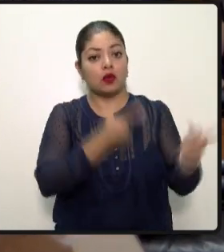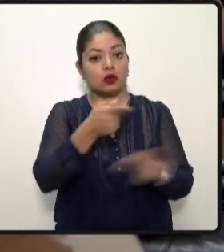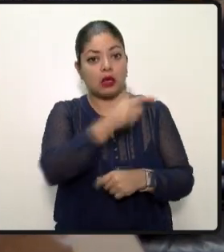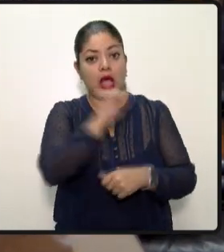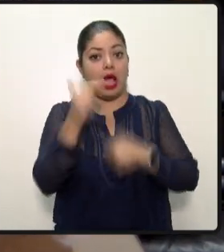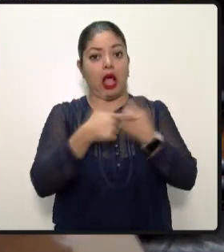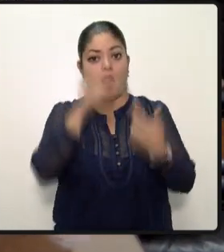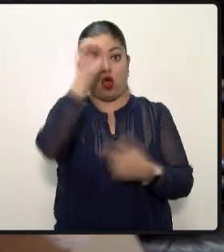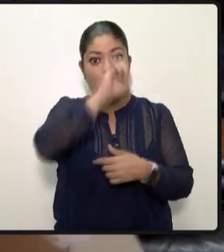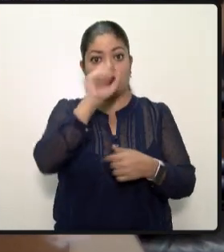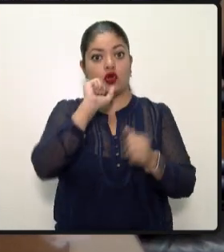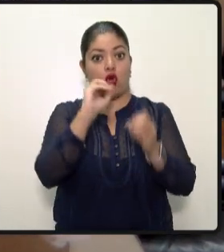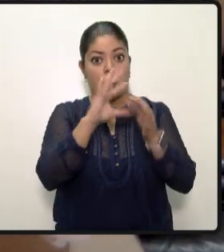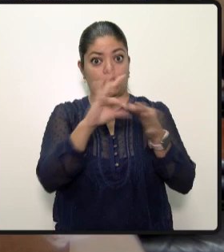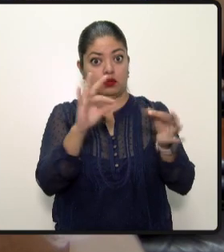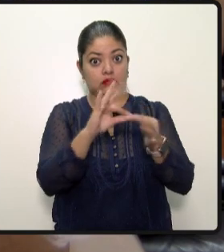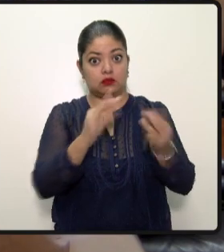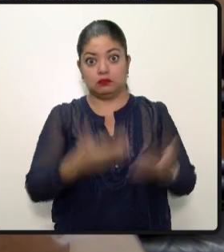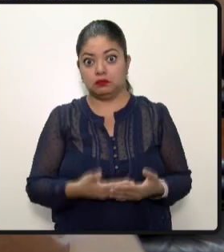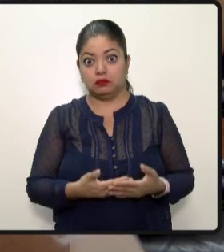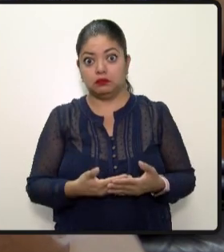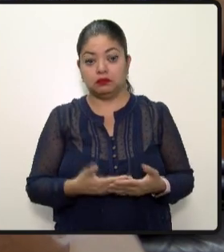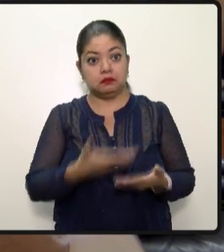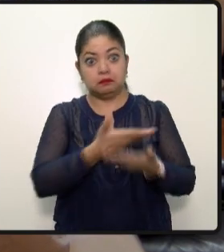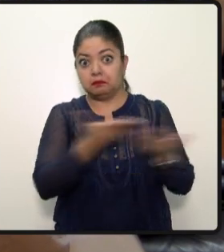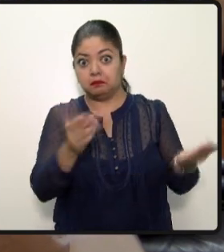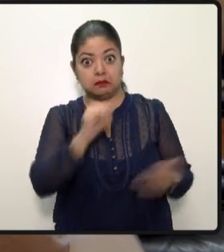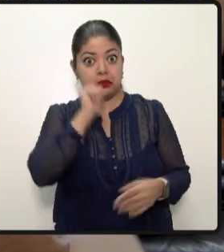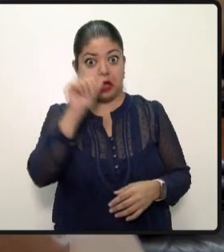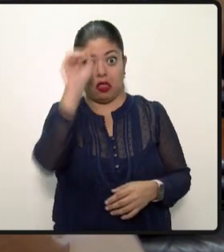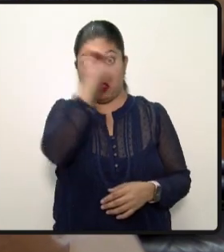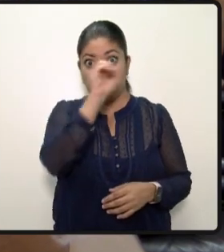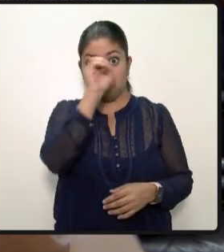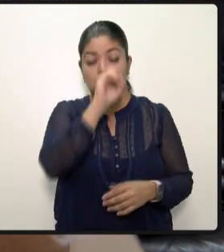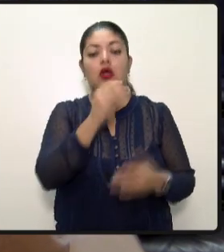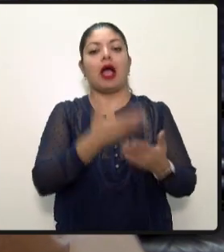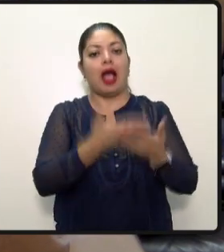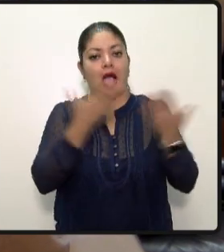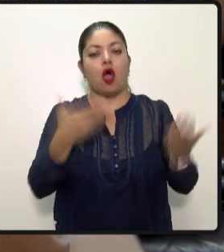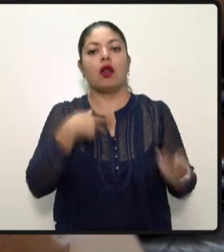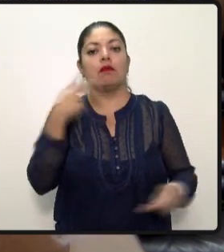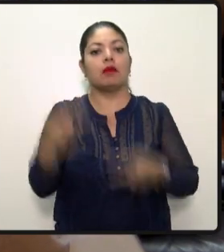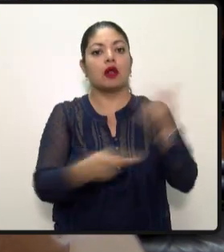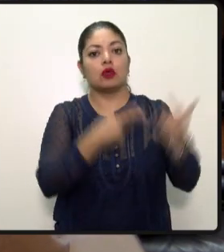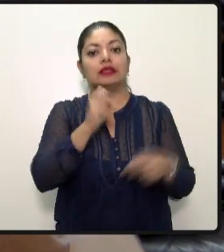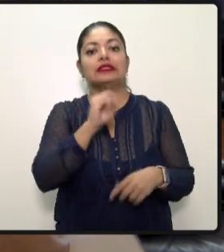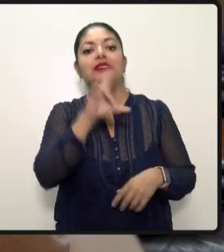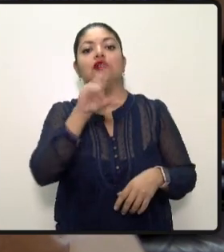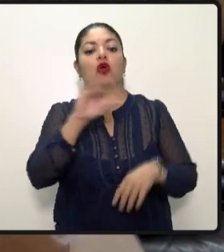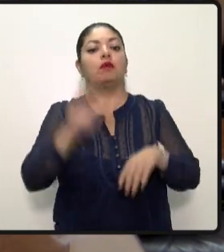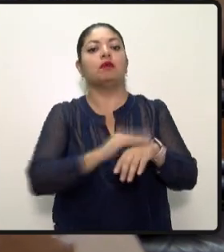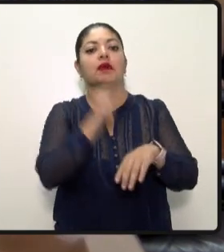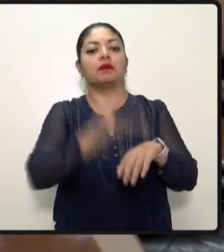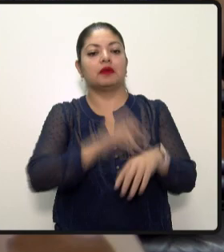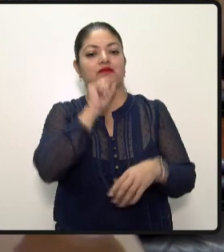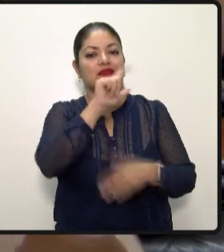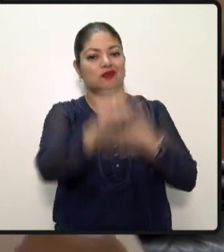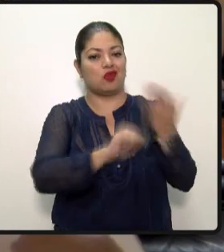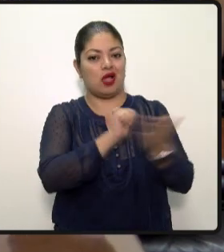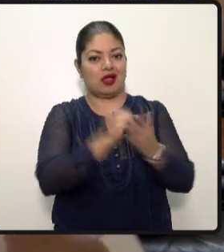observación a la misma. Ninguna. No habiendo observaciones, en votación económica les pregunto si es de aprobarse el contenido del acta